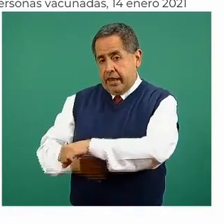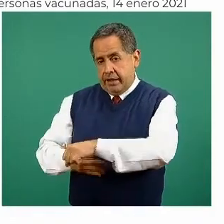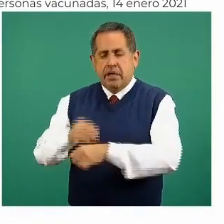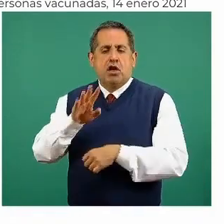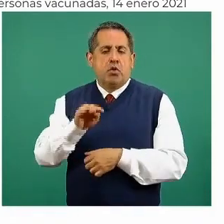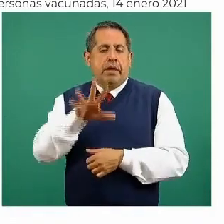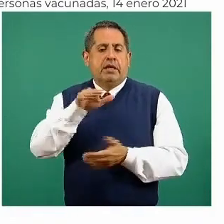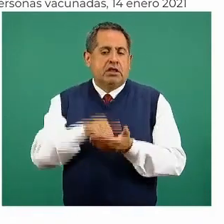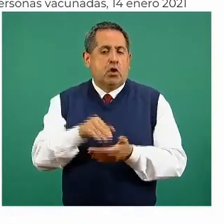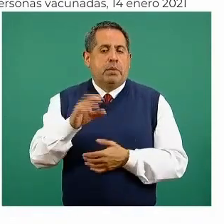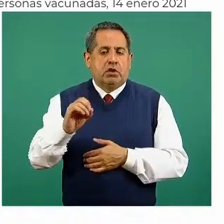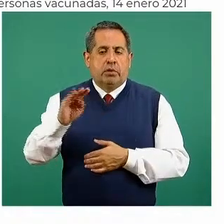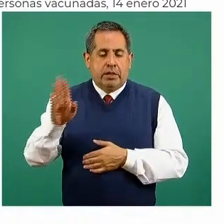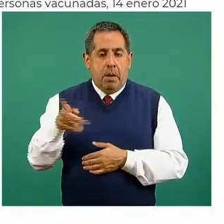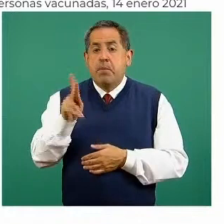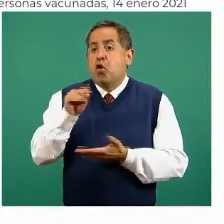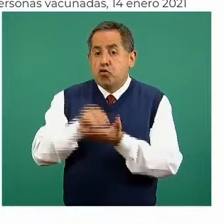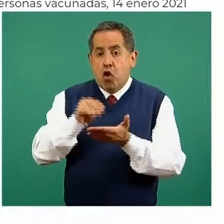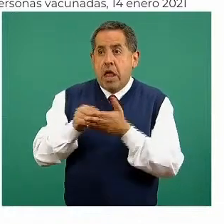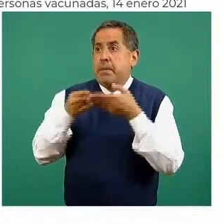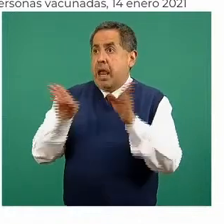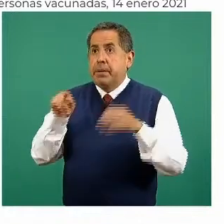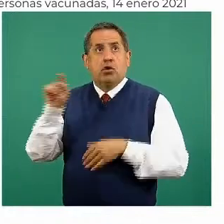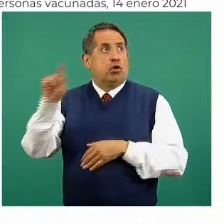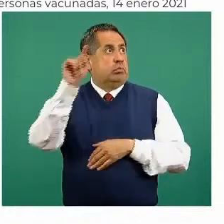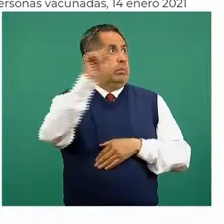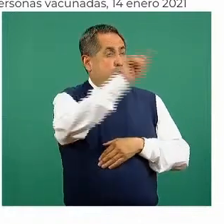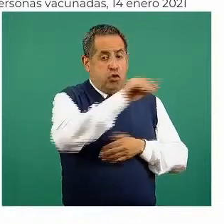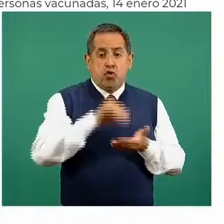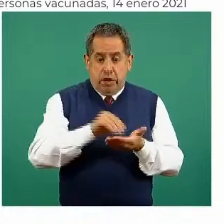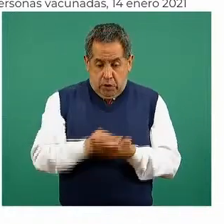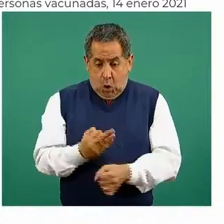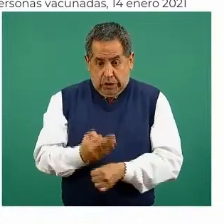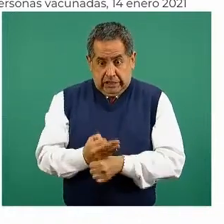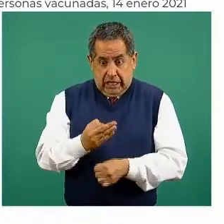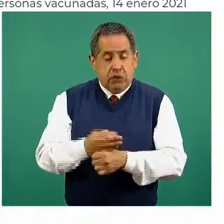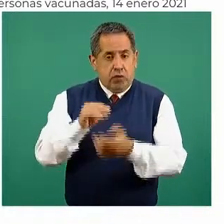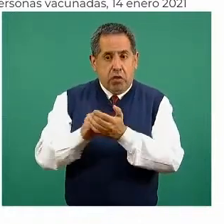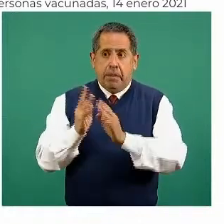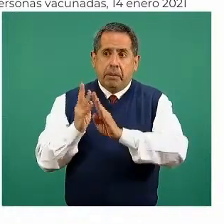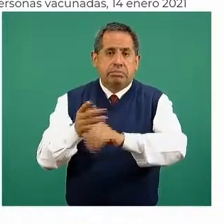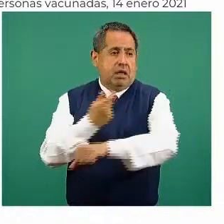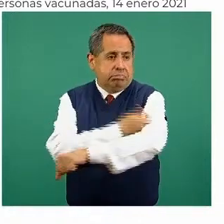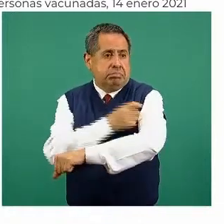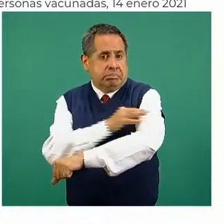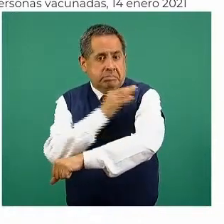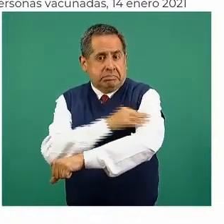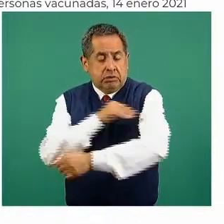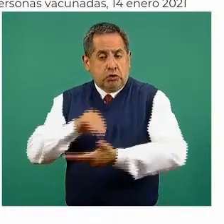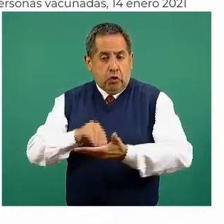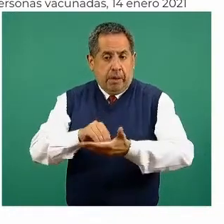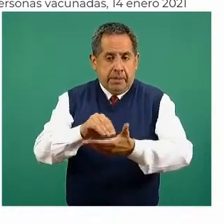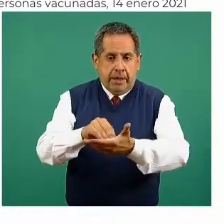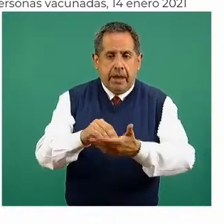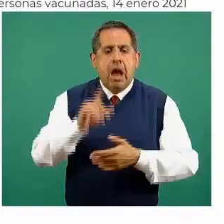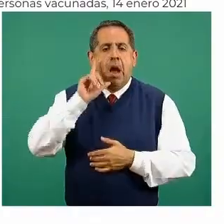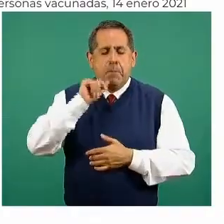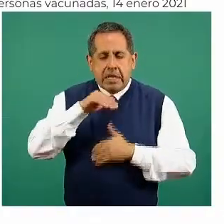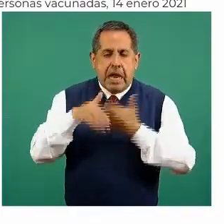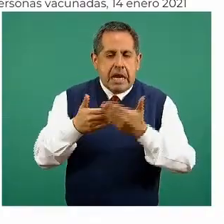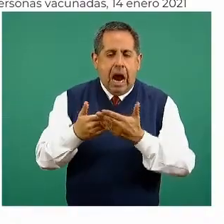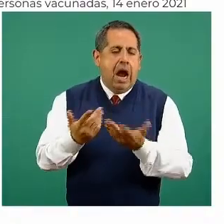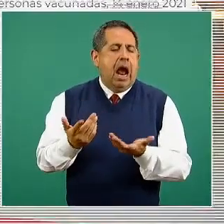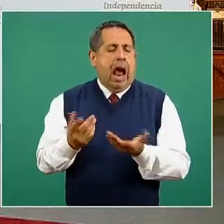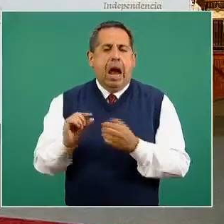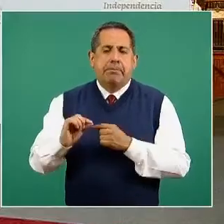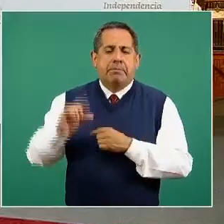95.095. Siguen abiertos los puestos de vacunación. Mañana seguramente esta cifra estará actualizada